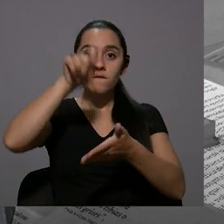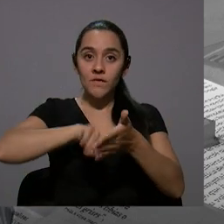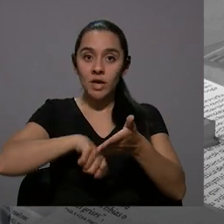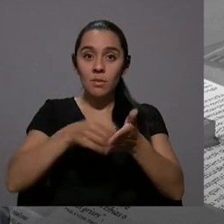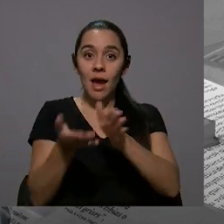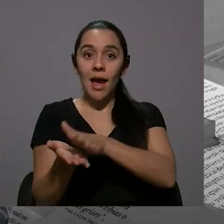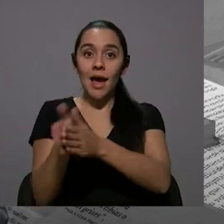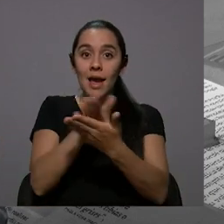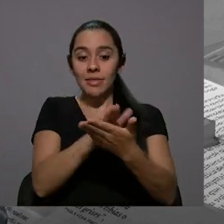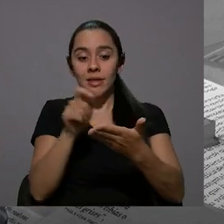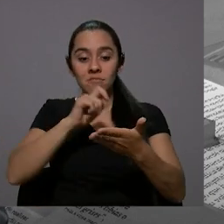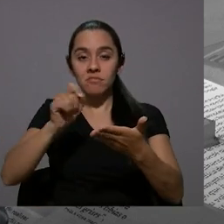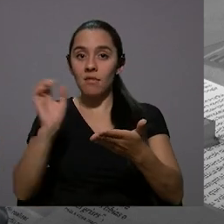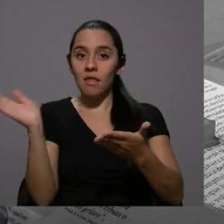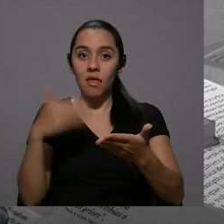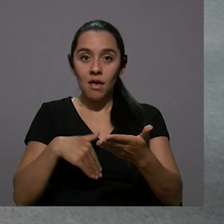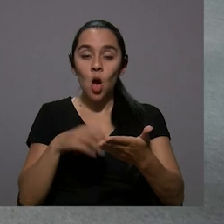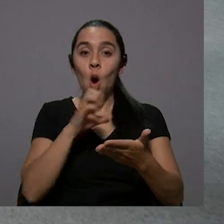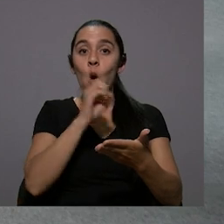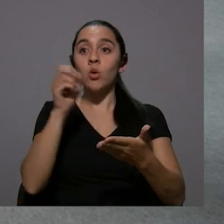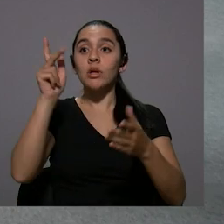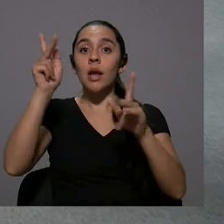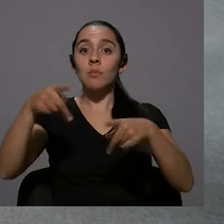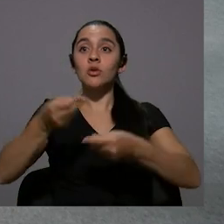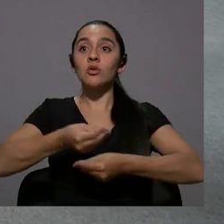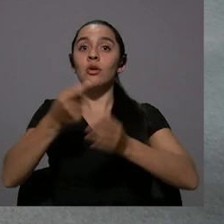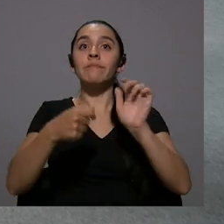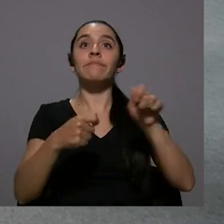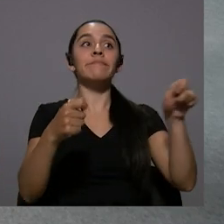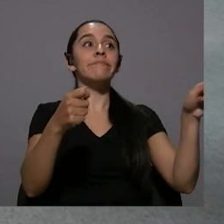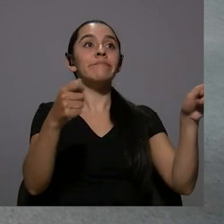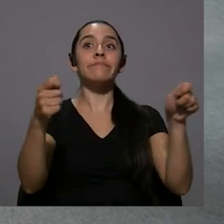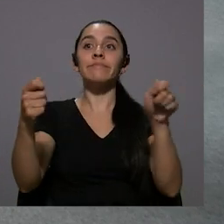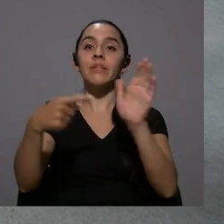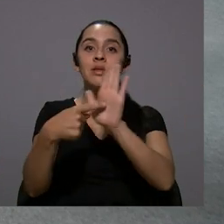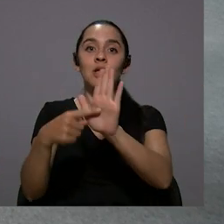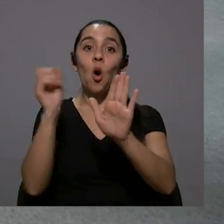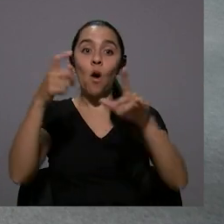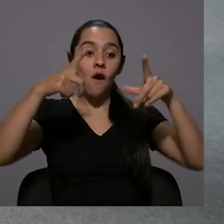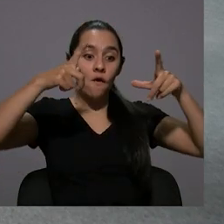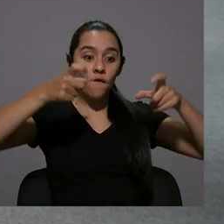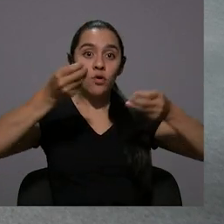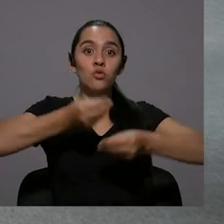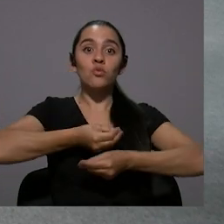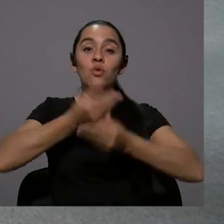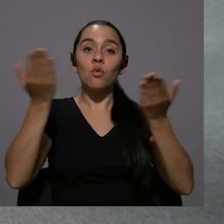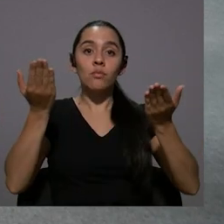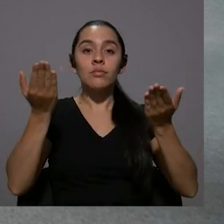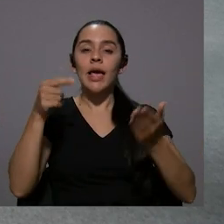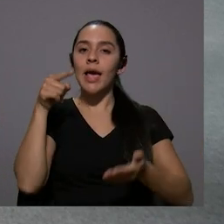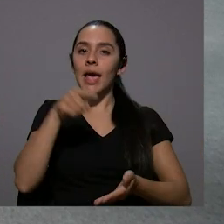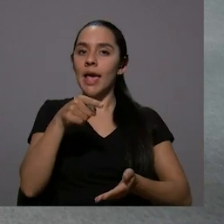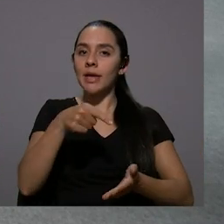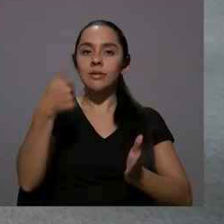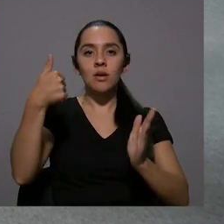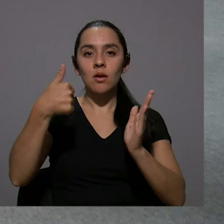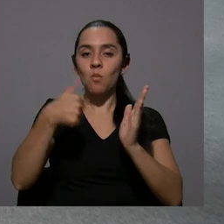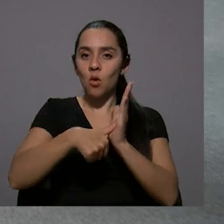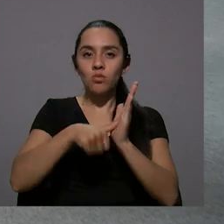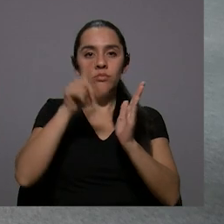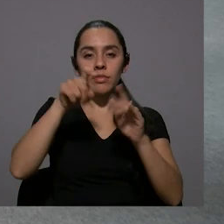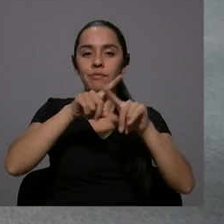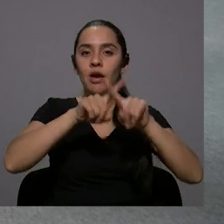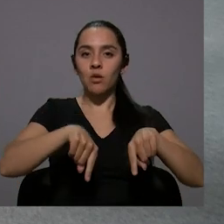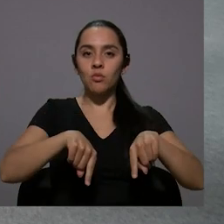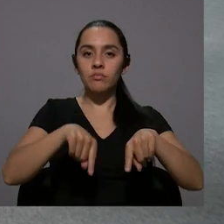llevaba las firmas de los miembros detrás o si la persona hacía pública el voto enseñándolo o le sacaba una fotografía a la papeleta